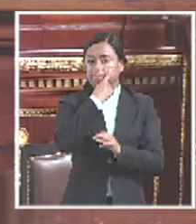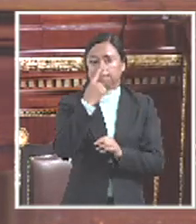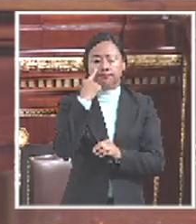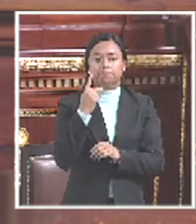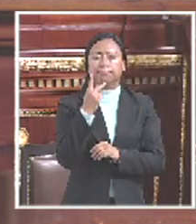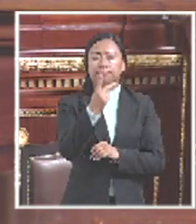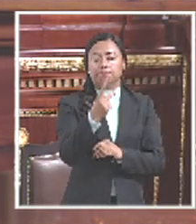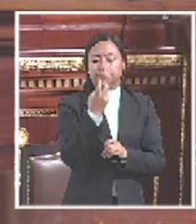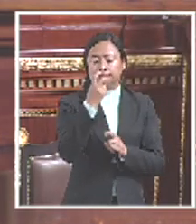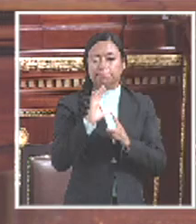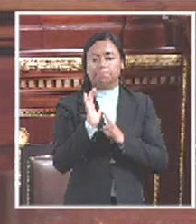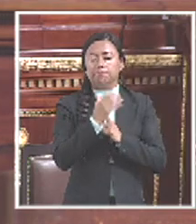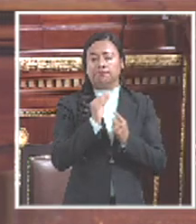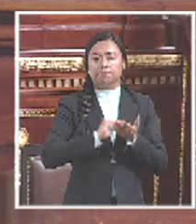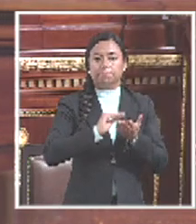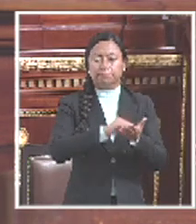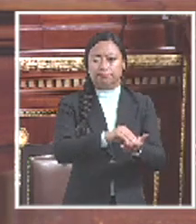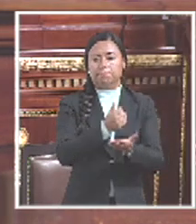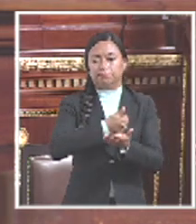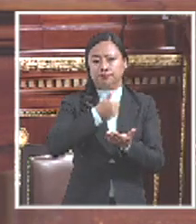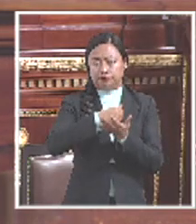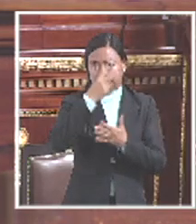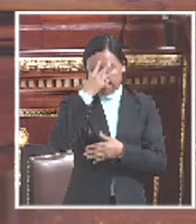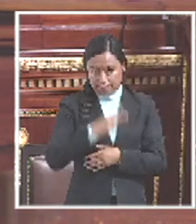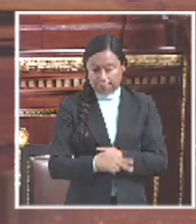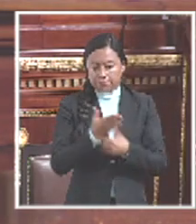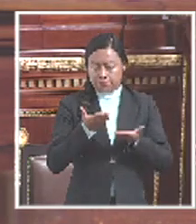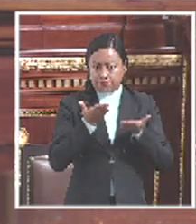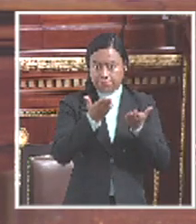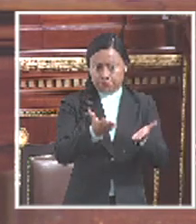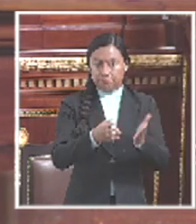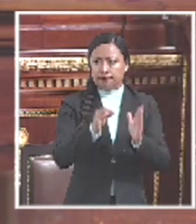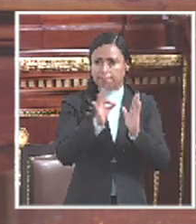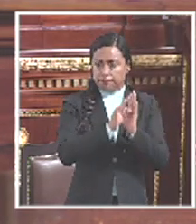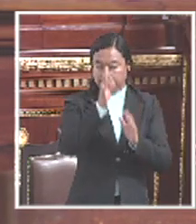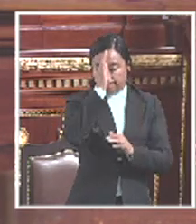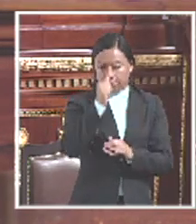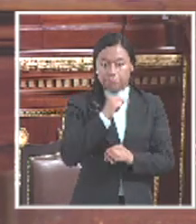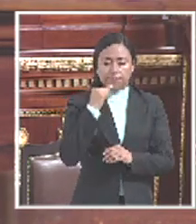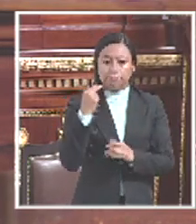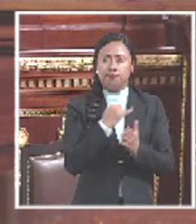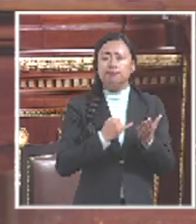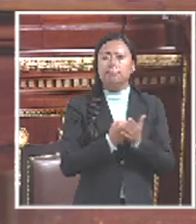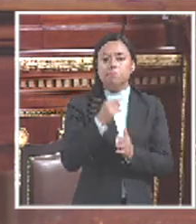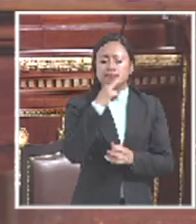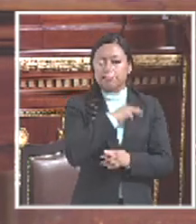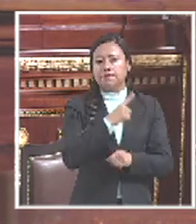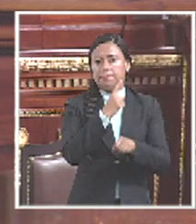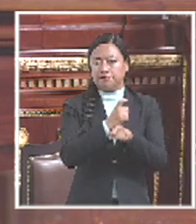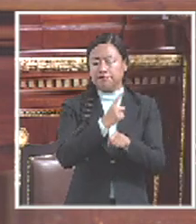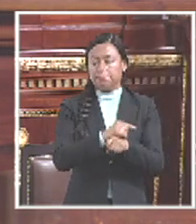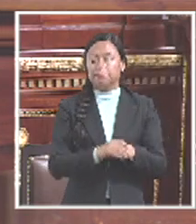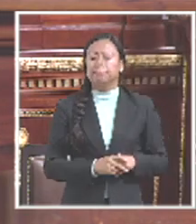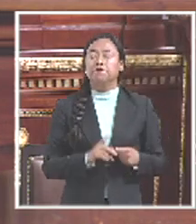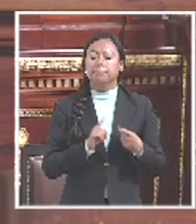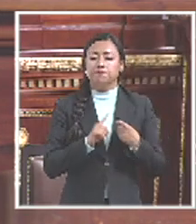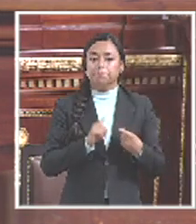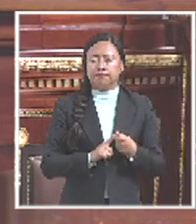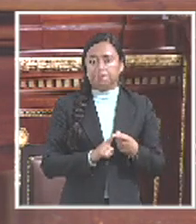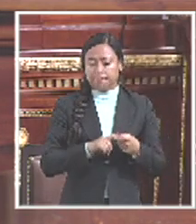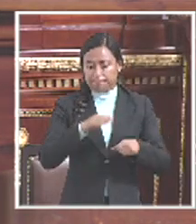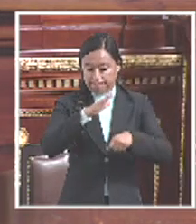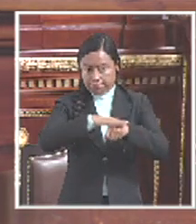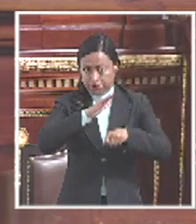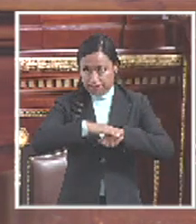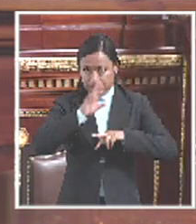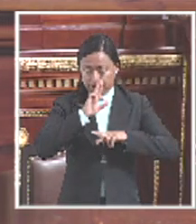Permanente del Congreso de la Ciudad de México el siguiente punto de acuerdo de urgente y obvia resolución. Primero, se exhorta respetuosamente